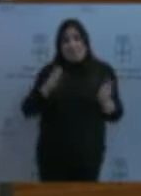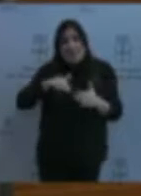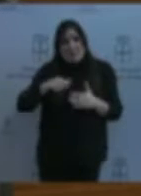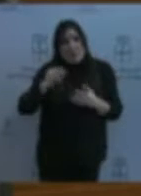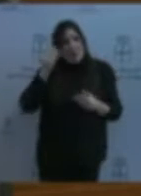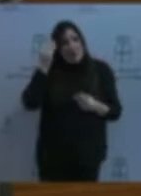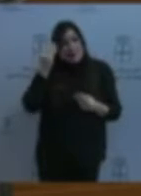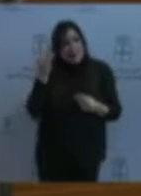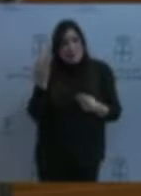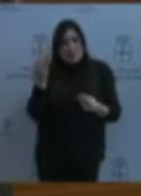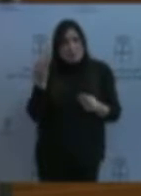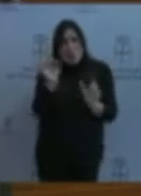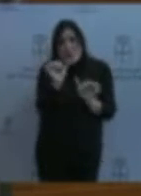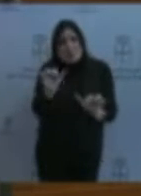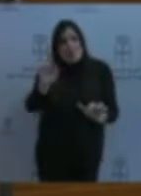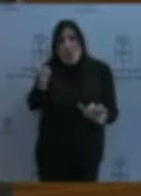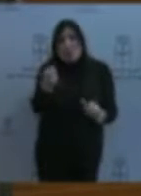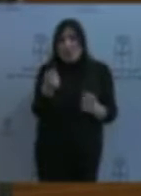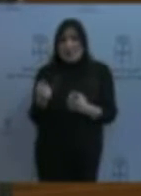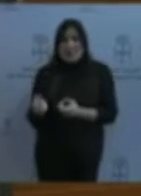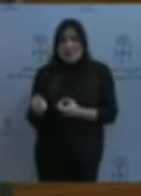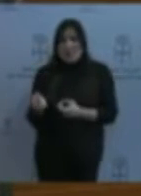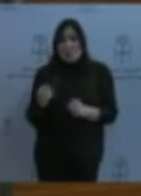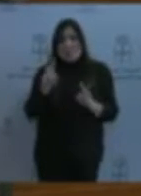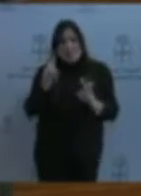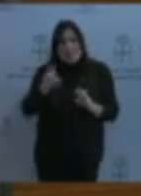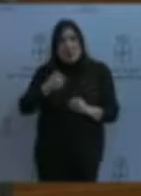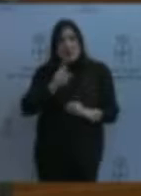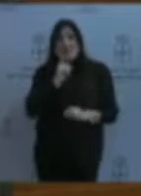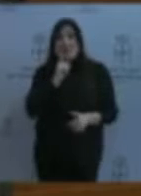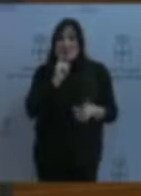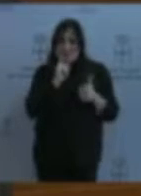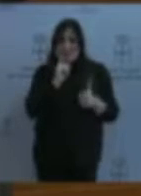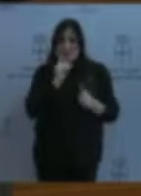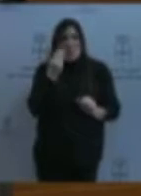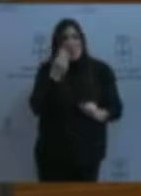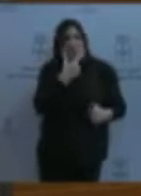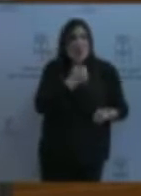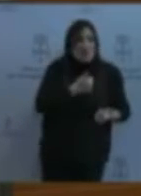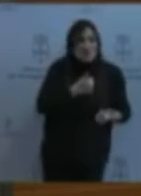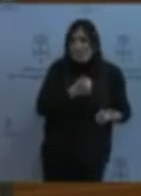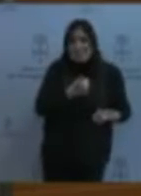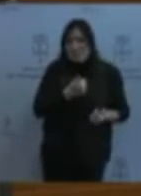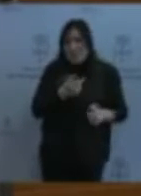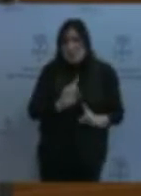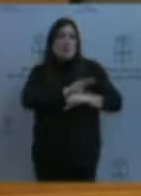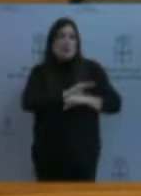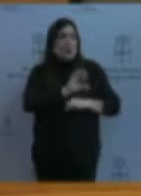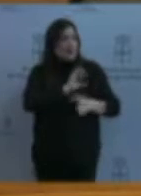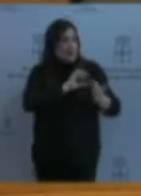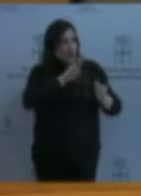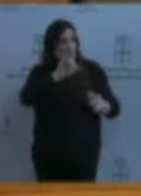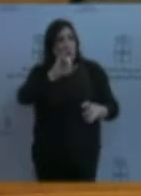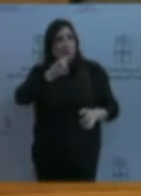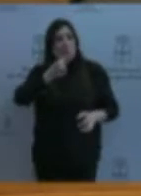es un asunto más complicado de lo que creíamos, señoría. La valoración sobre lo que hicimos, lógicamente, no es positiva.